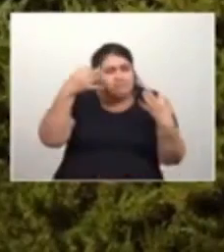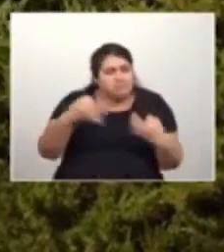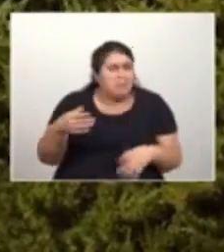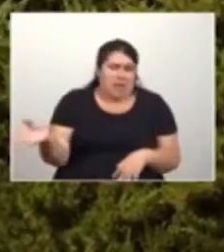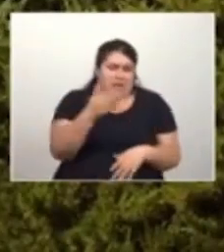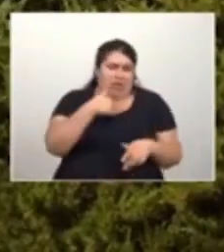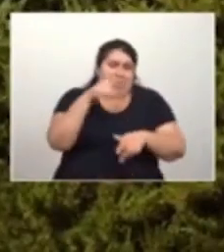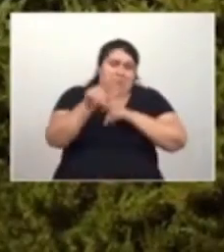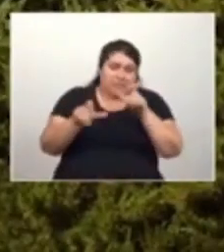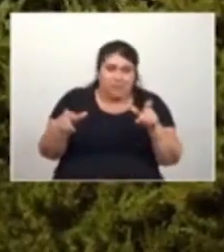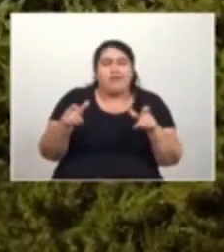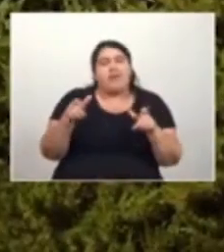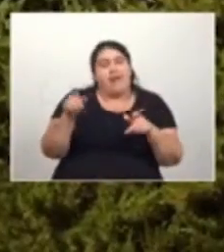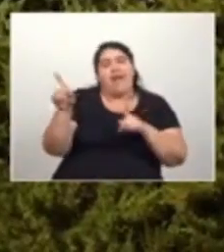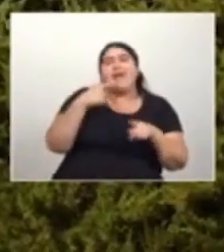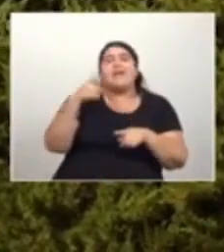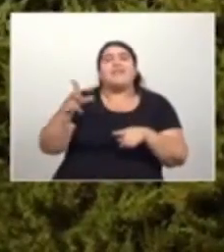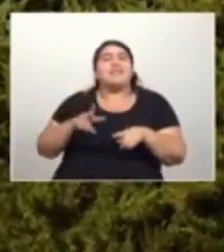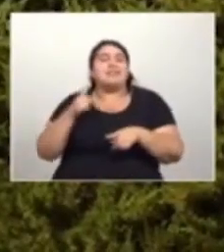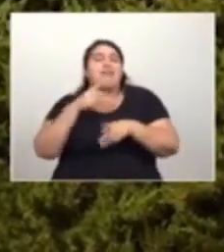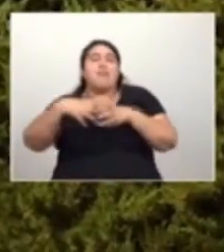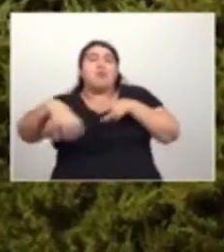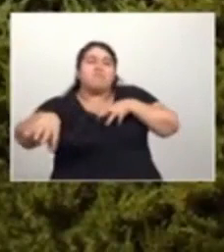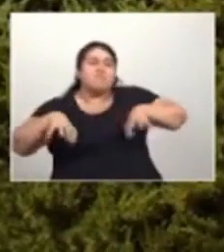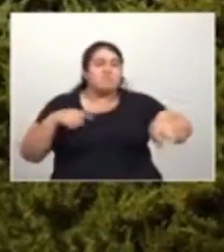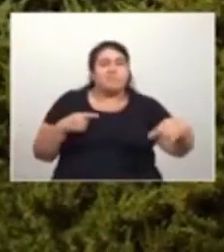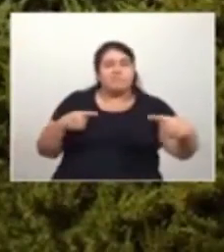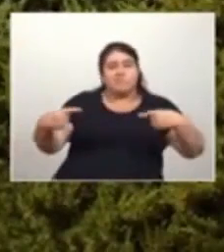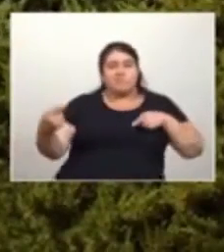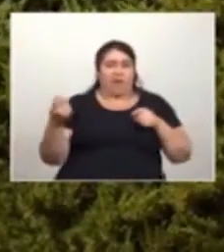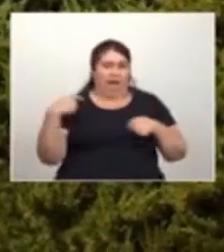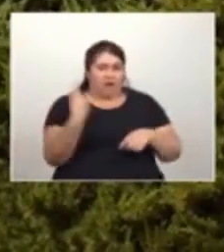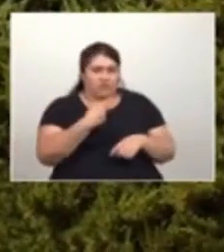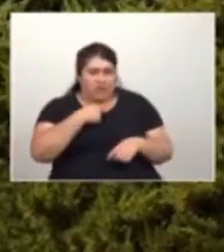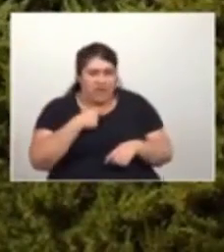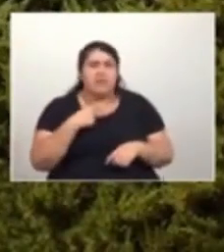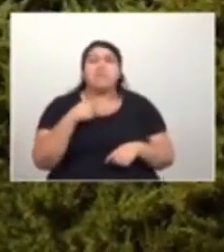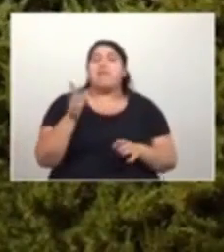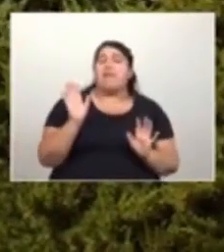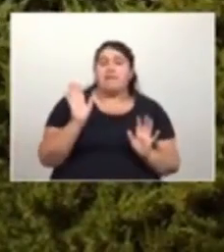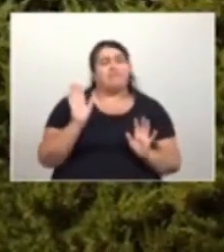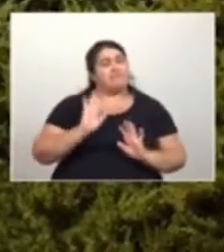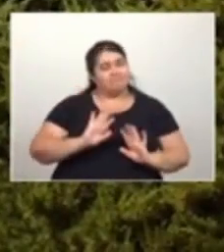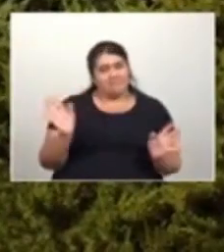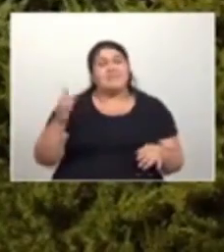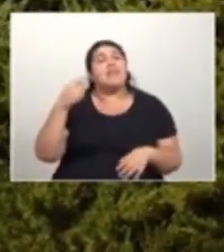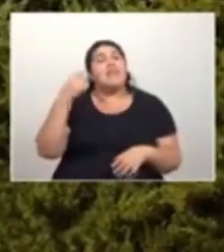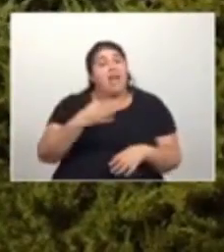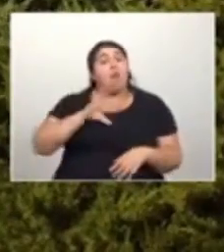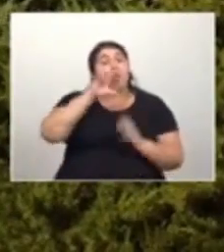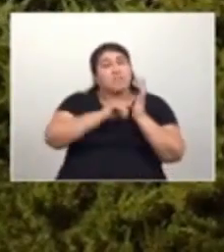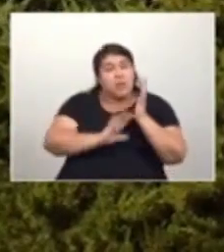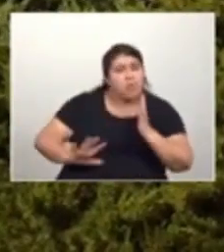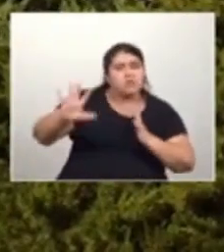todos aquellos que vienen a dividir y a cortar en pedacitos, a trozar la provincia de Buenos Aires. La provincia de Buenos Aires